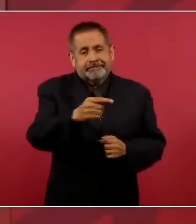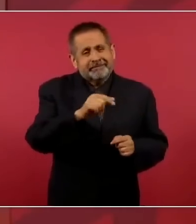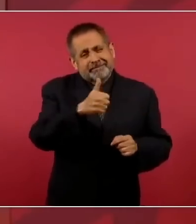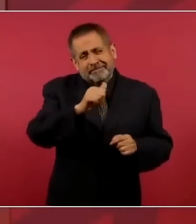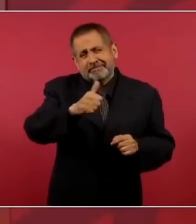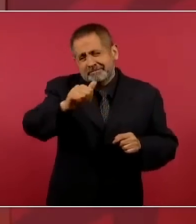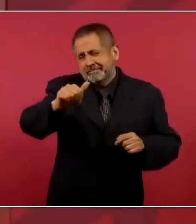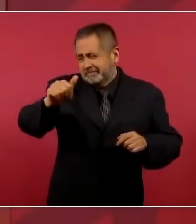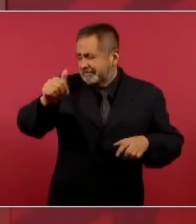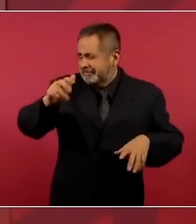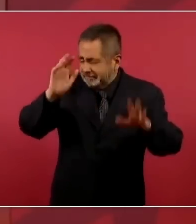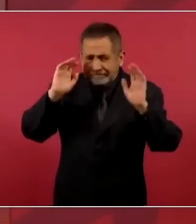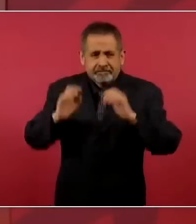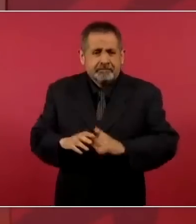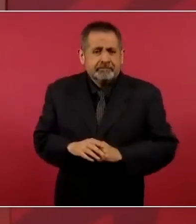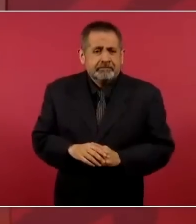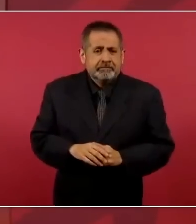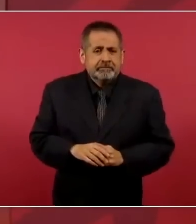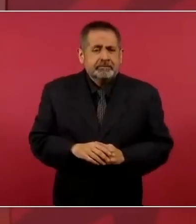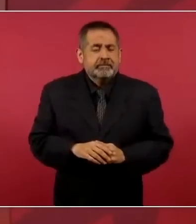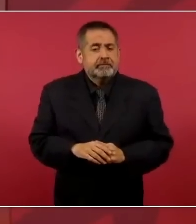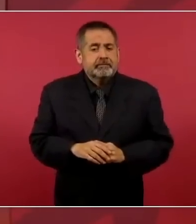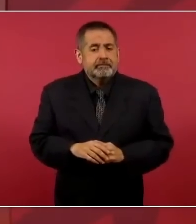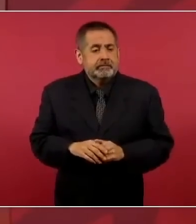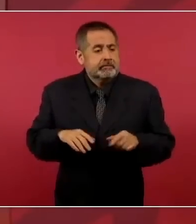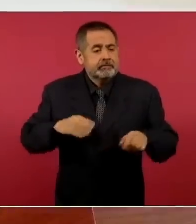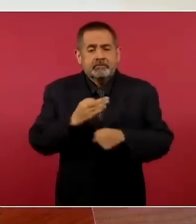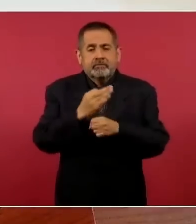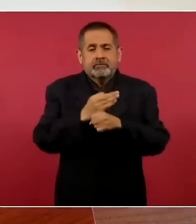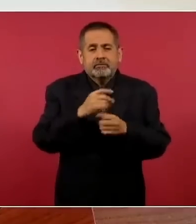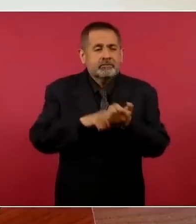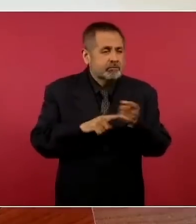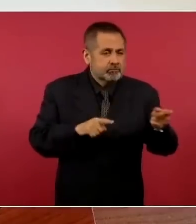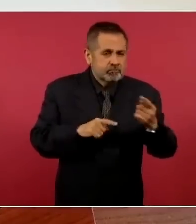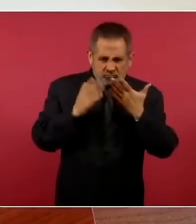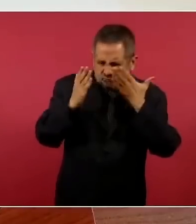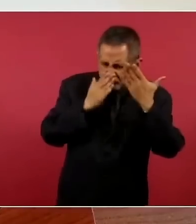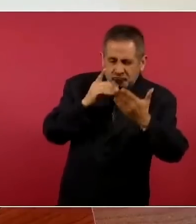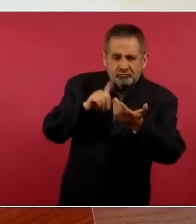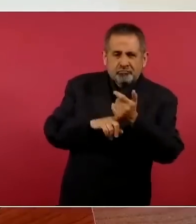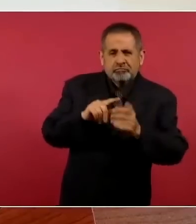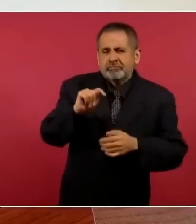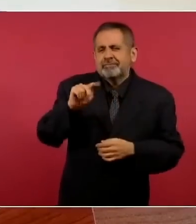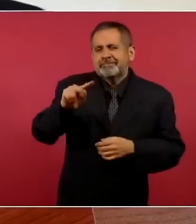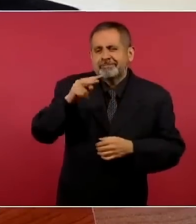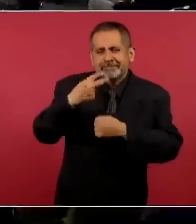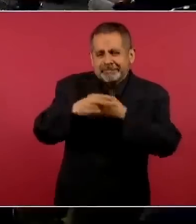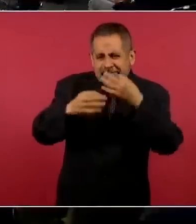otros, estos que están en el análisis en Televisa,